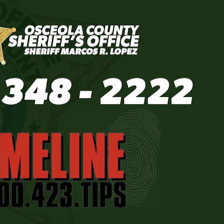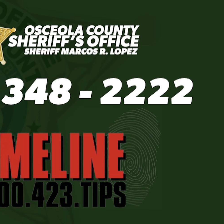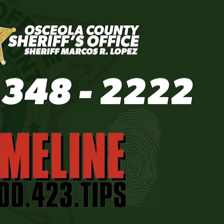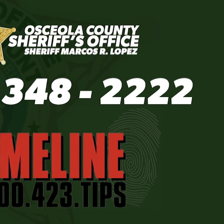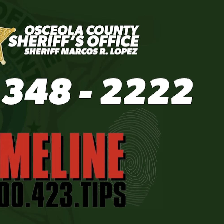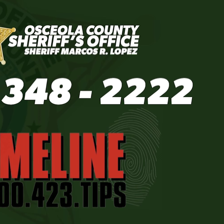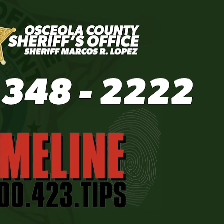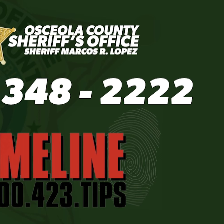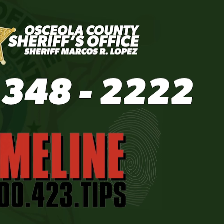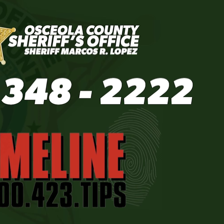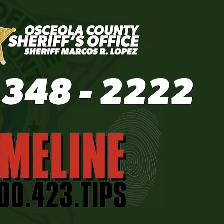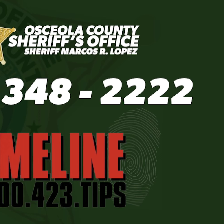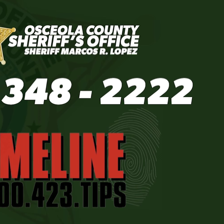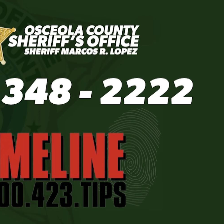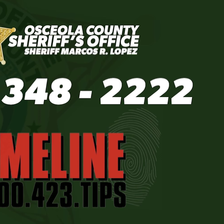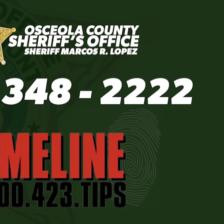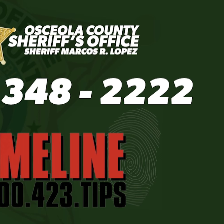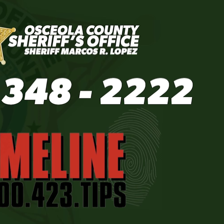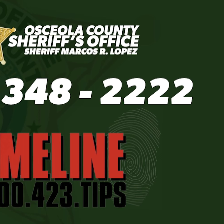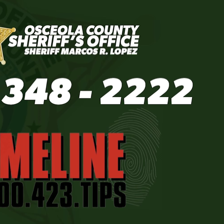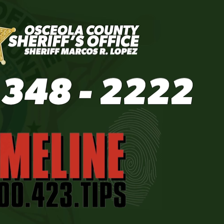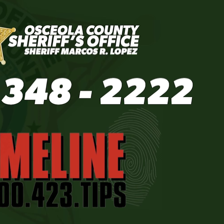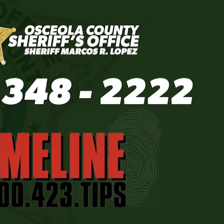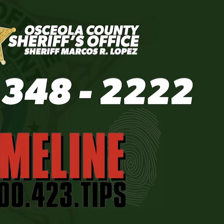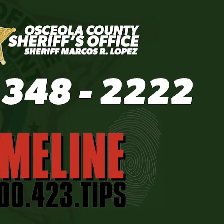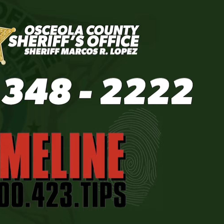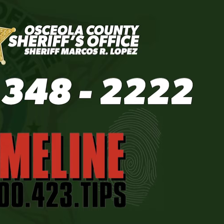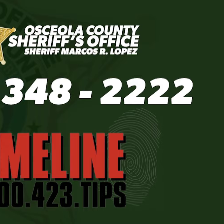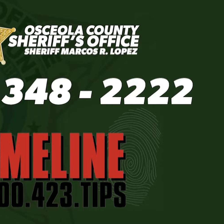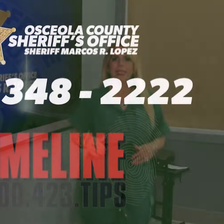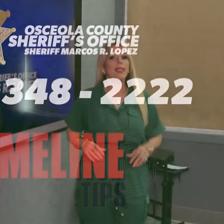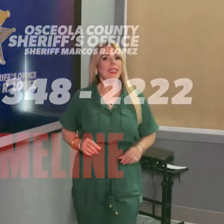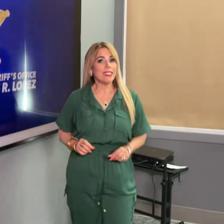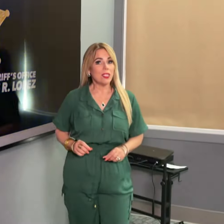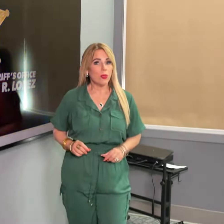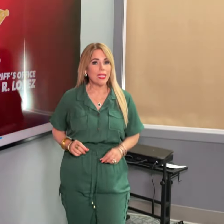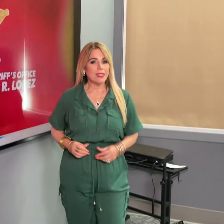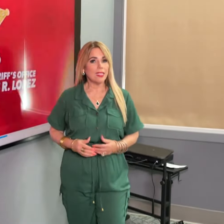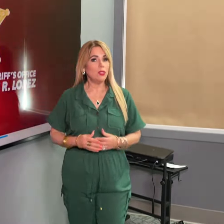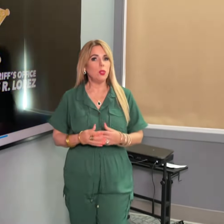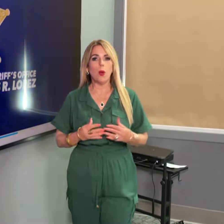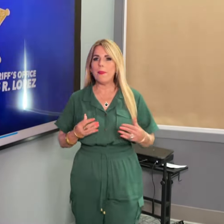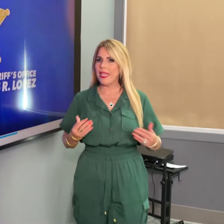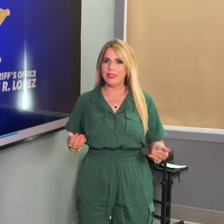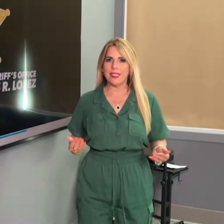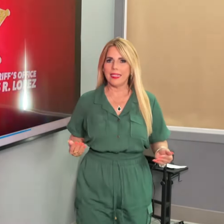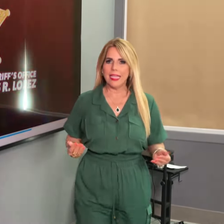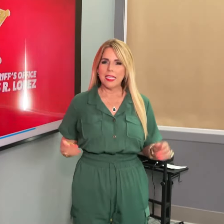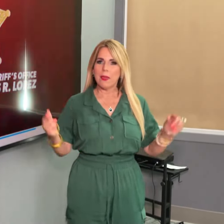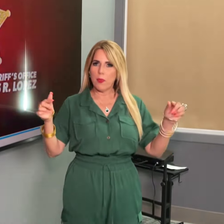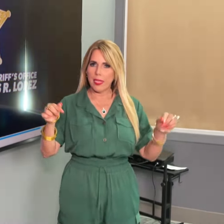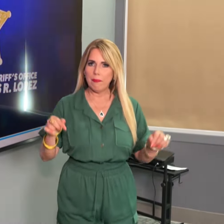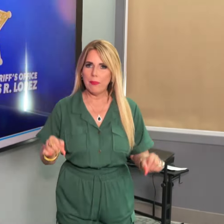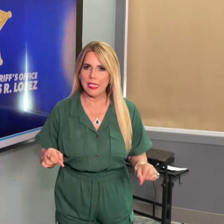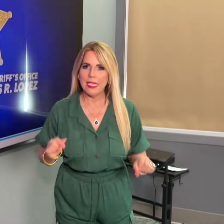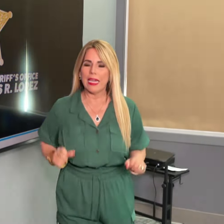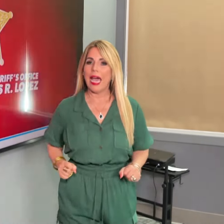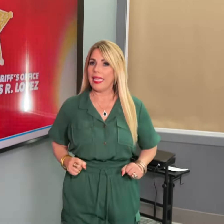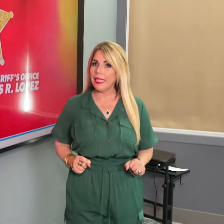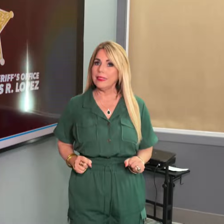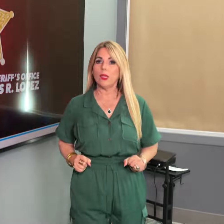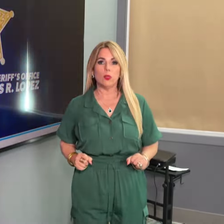llamar las 24 horas al día los 7 días de la semana y señores no piensen que pueden